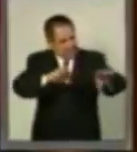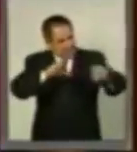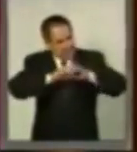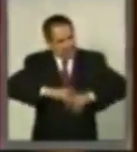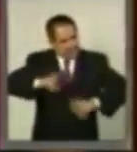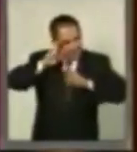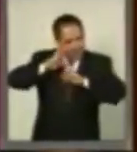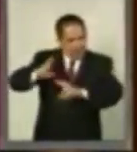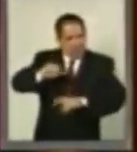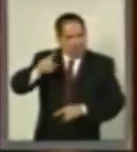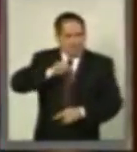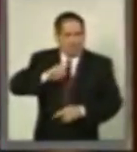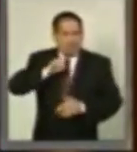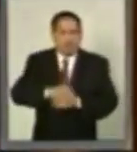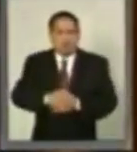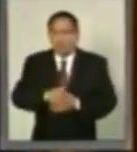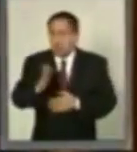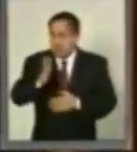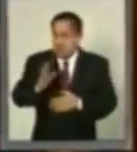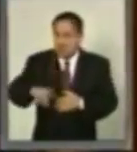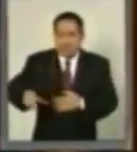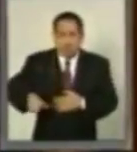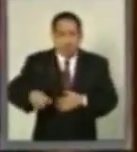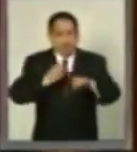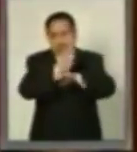Hemos venido trabajando con los estados para